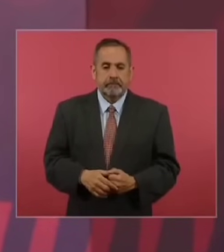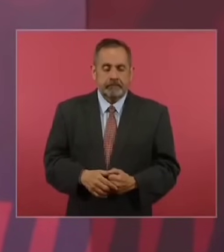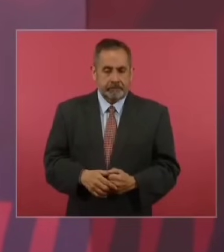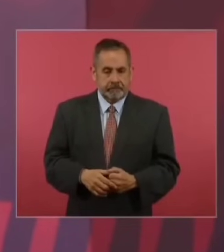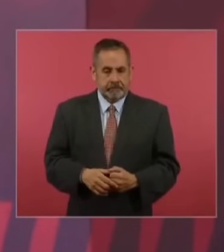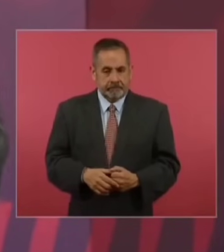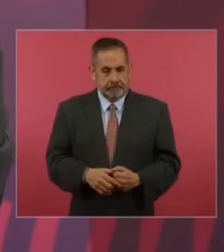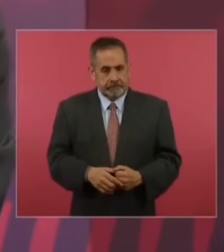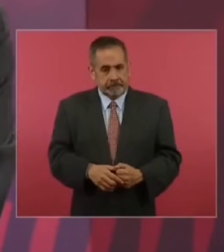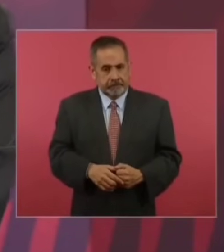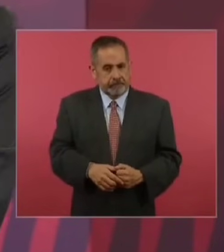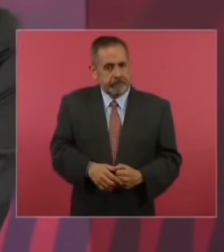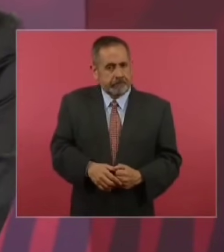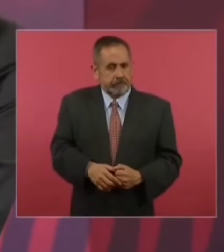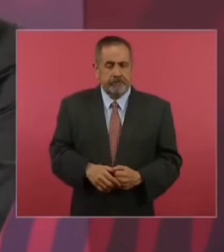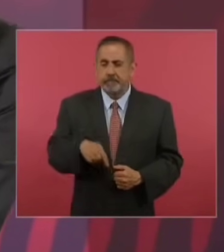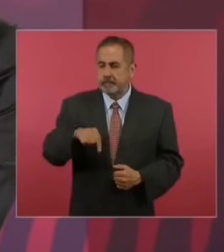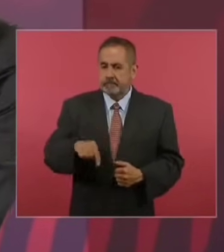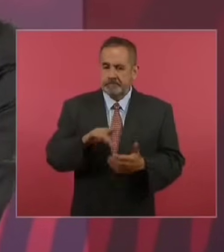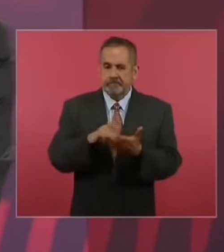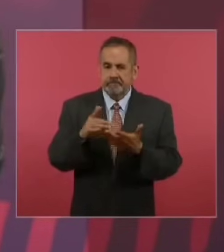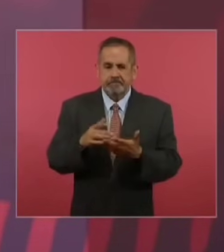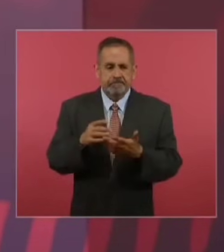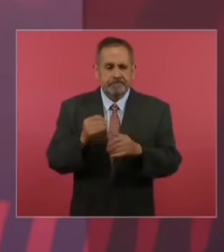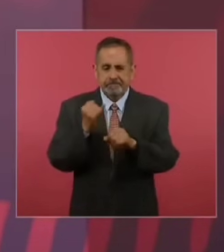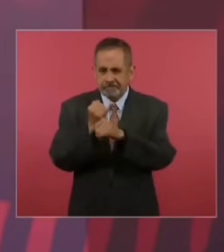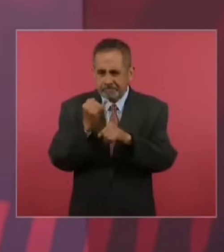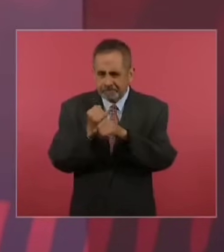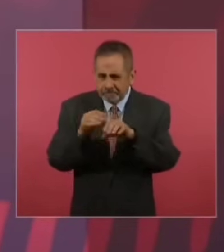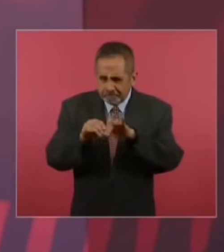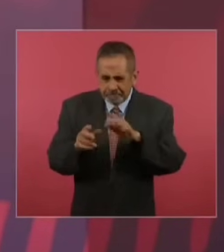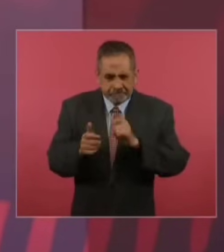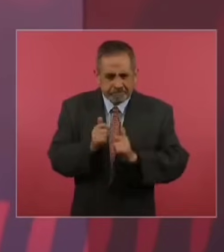existe las redes sociales más activas,